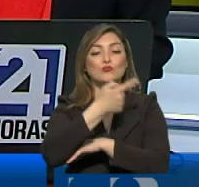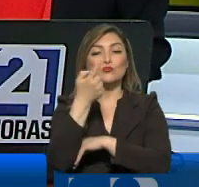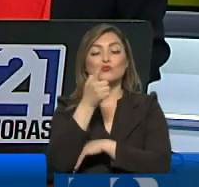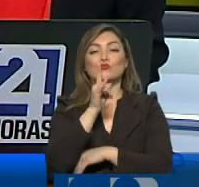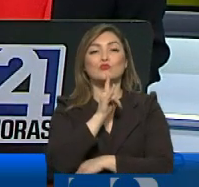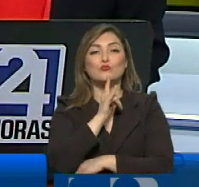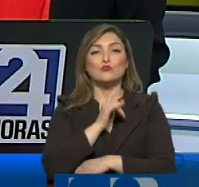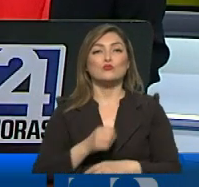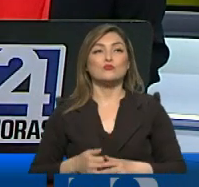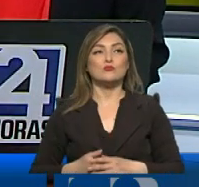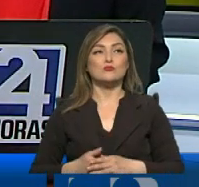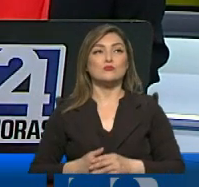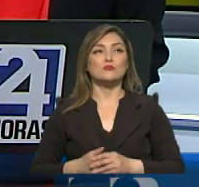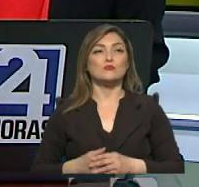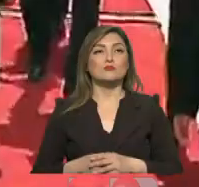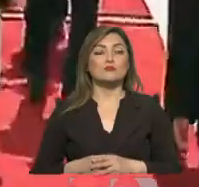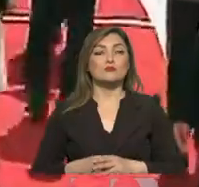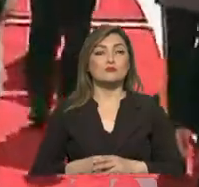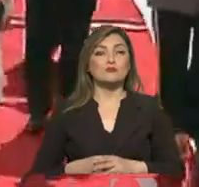en Estados Unidos.